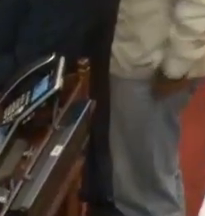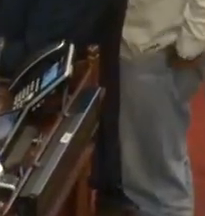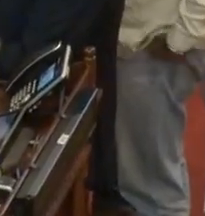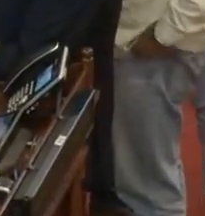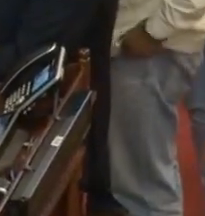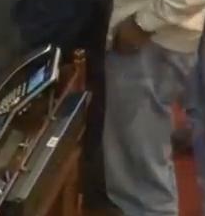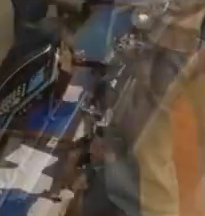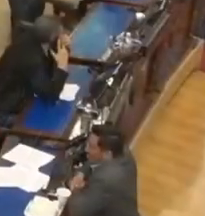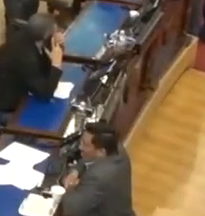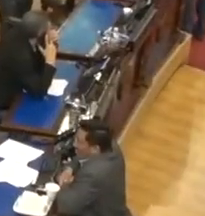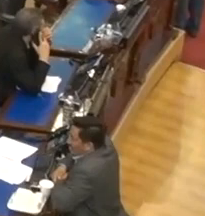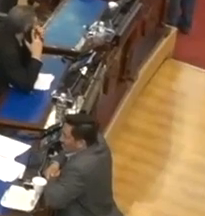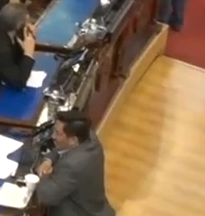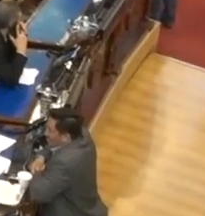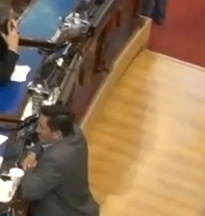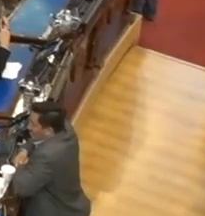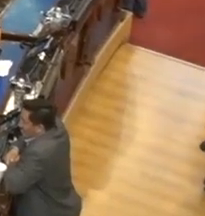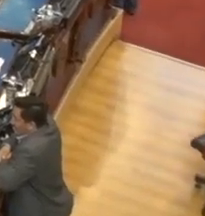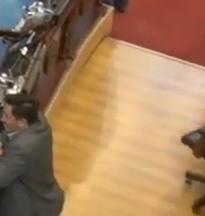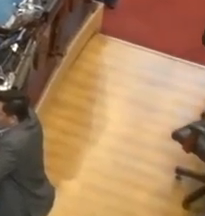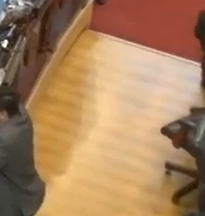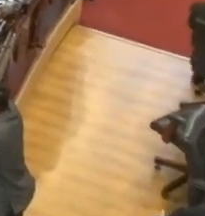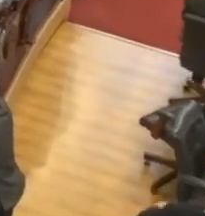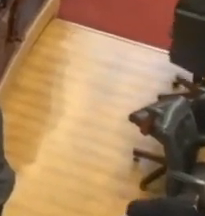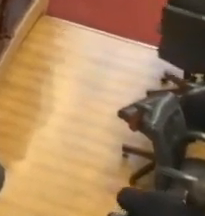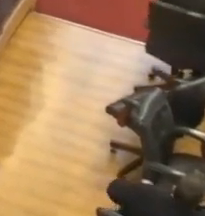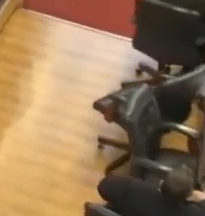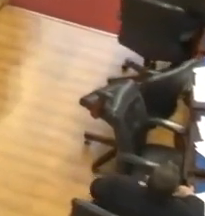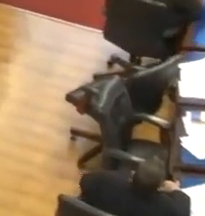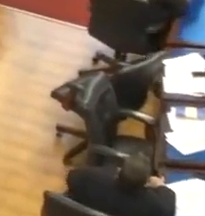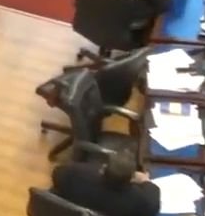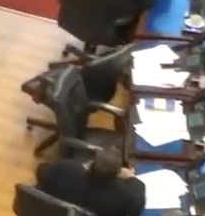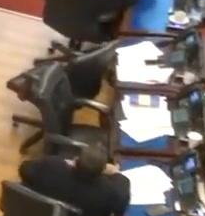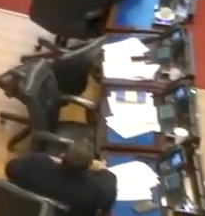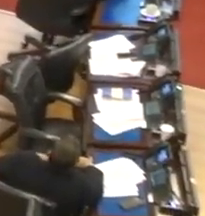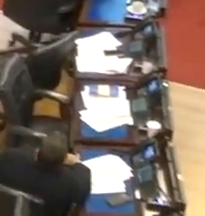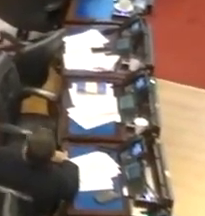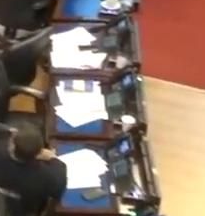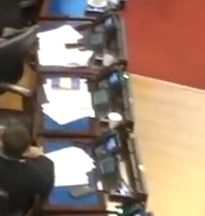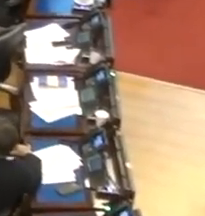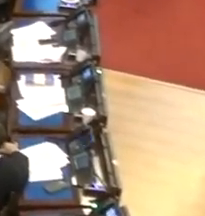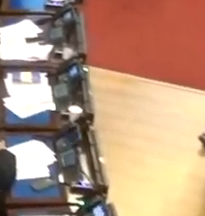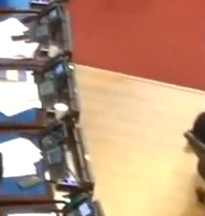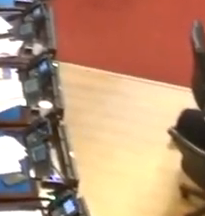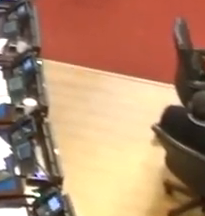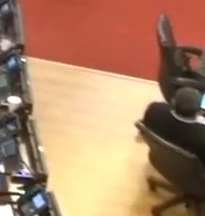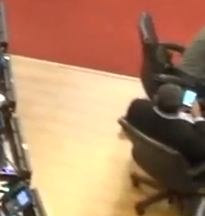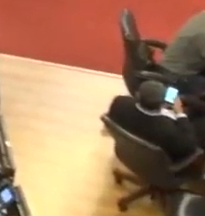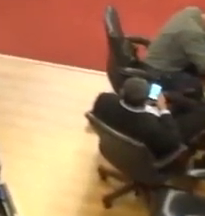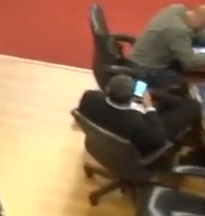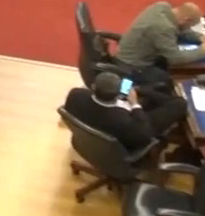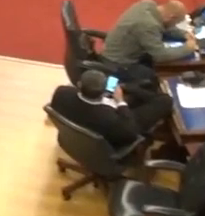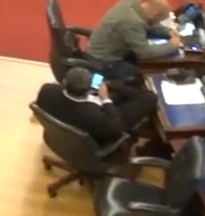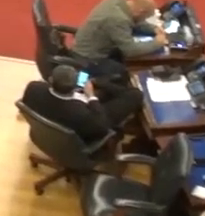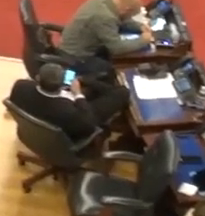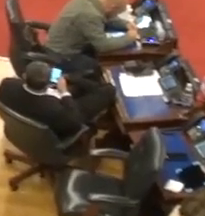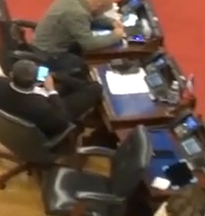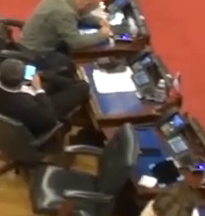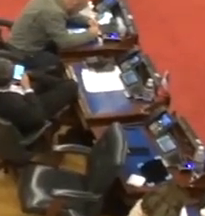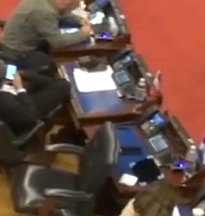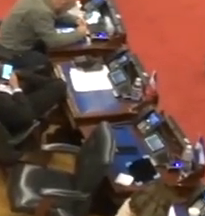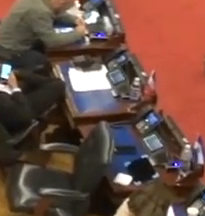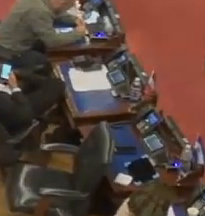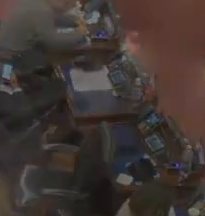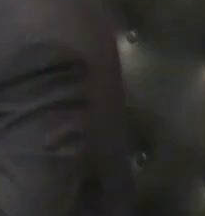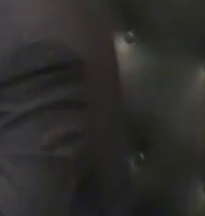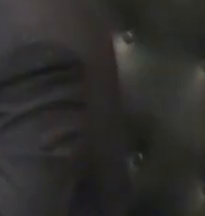concretos para atender la pandemia de kobe 19 y la declaratoria de emergencia nacional y pidió a la población que